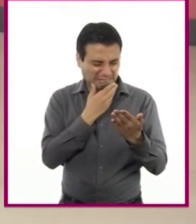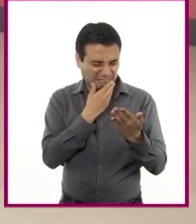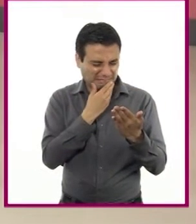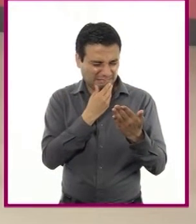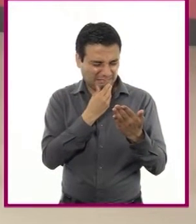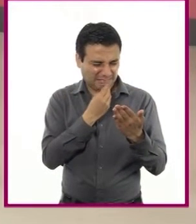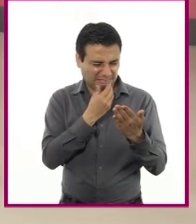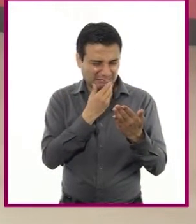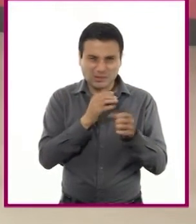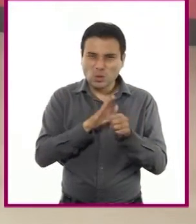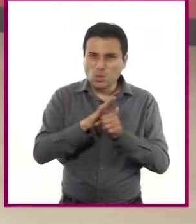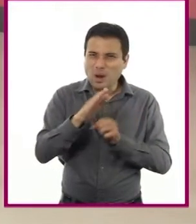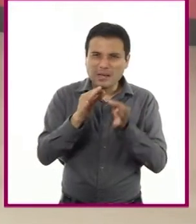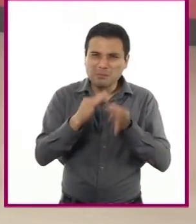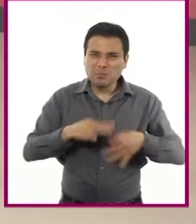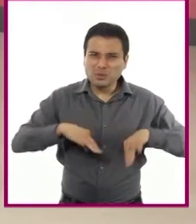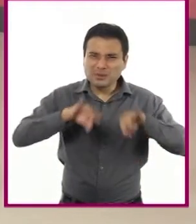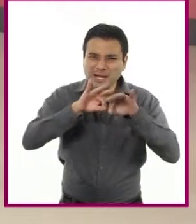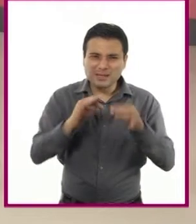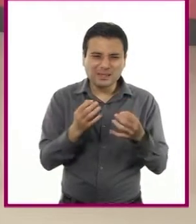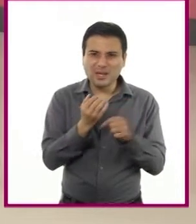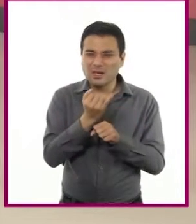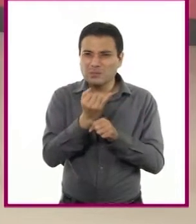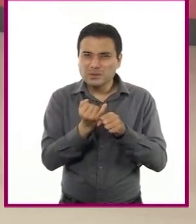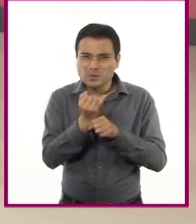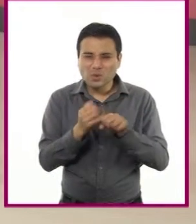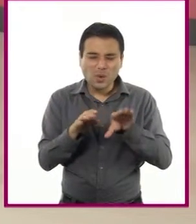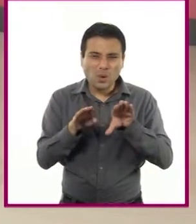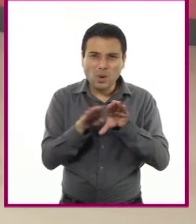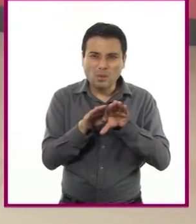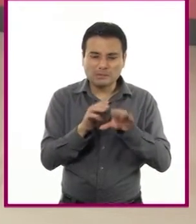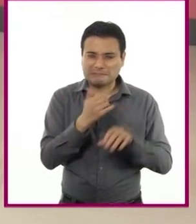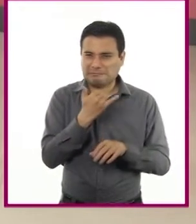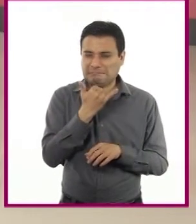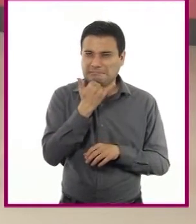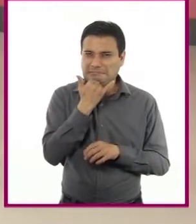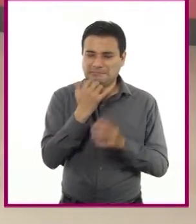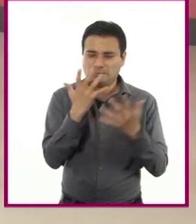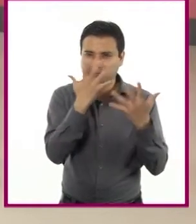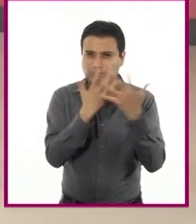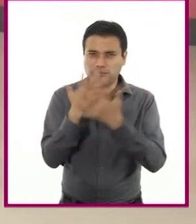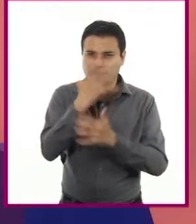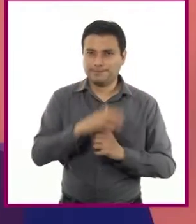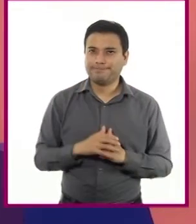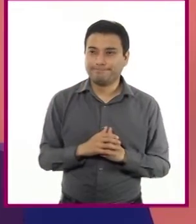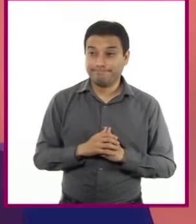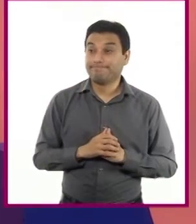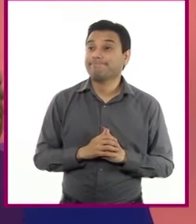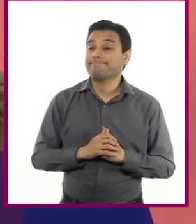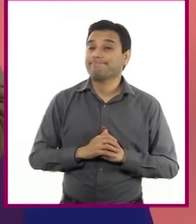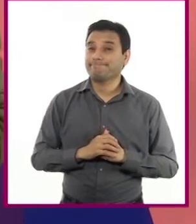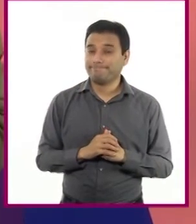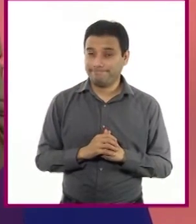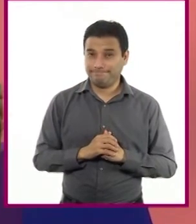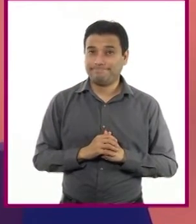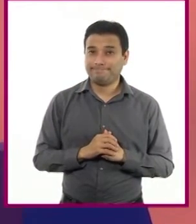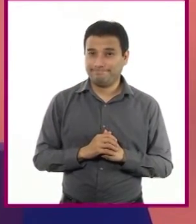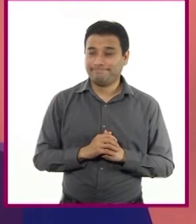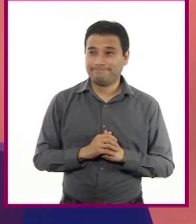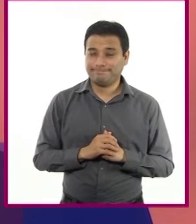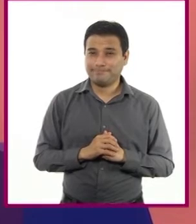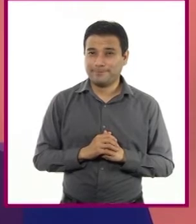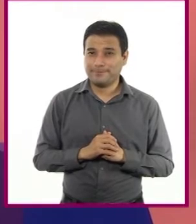examen, el trabajo, la investigación que debo entregar. Pues estás de suerte, porque